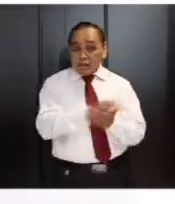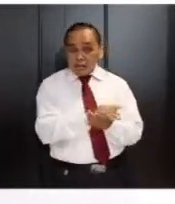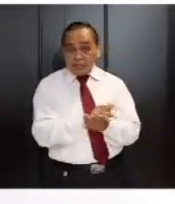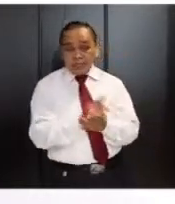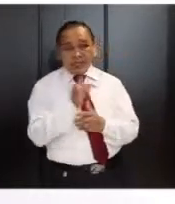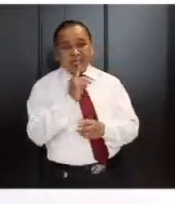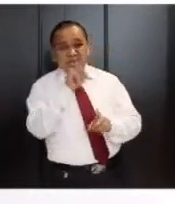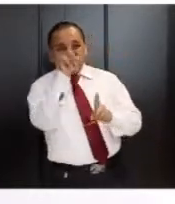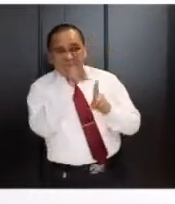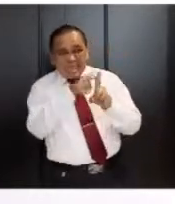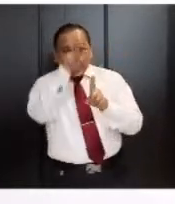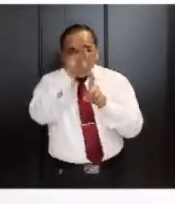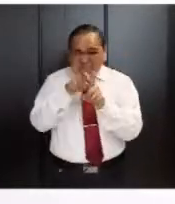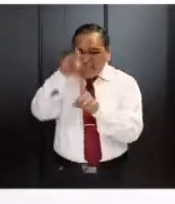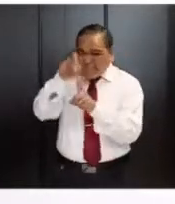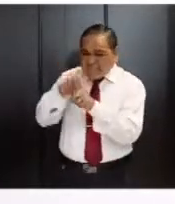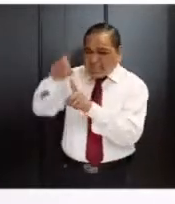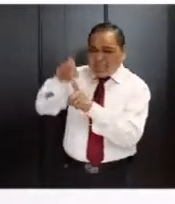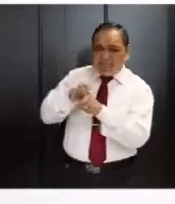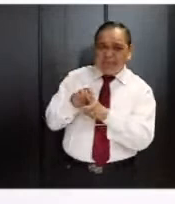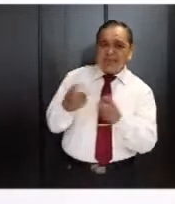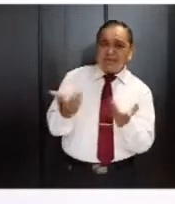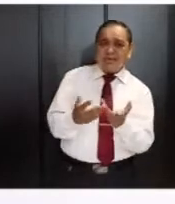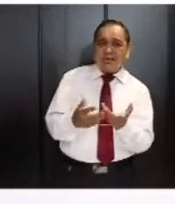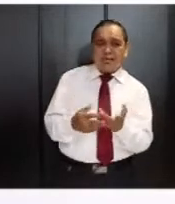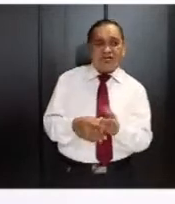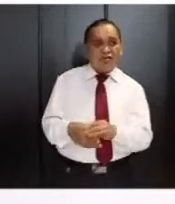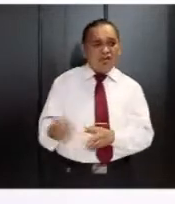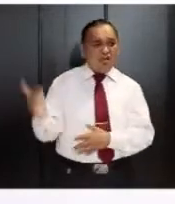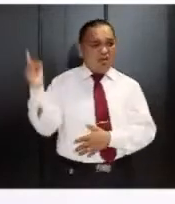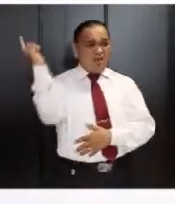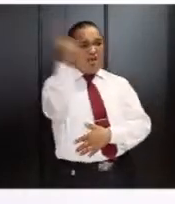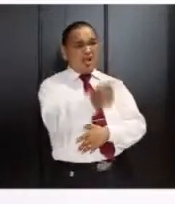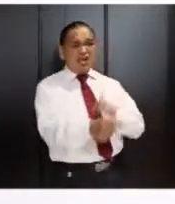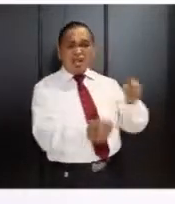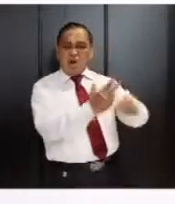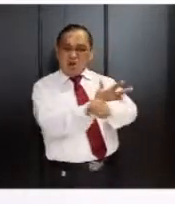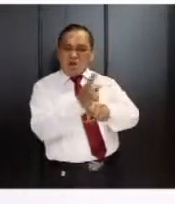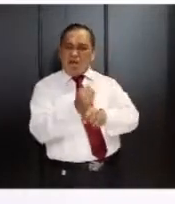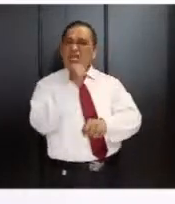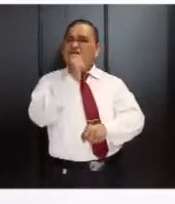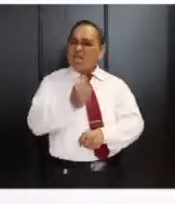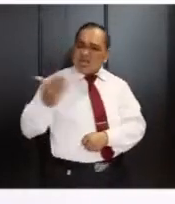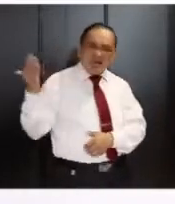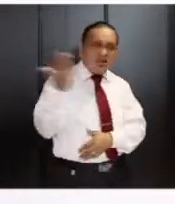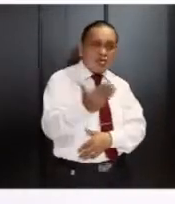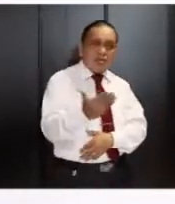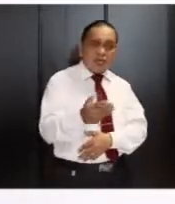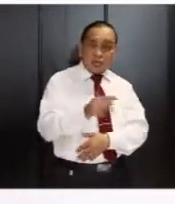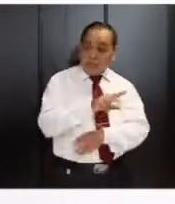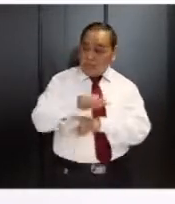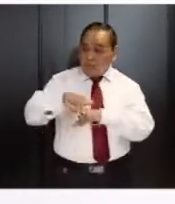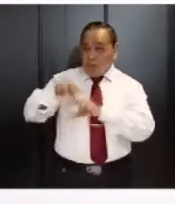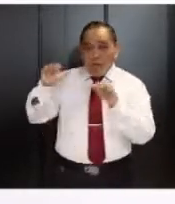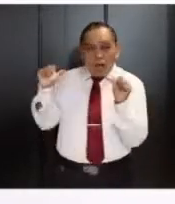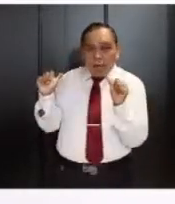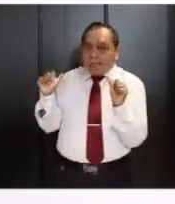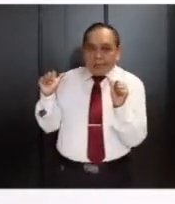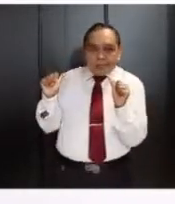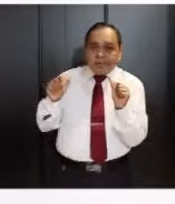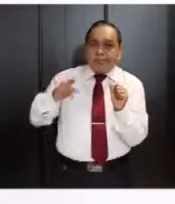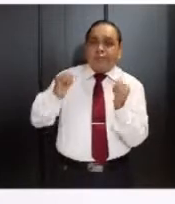No existe nadie que pueda señalarlo de deshonesto. No hay una persona en desgracia